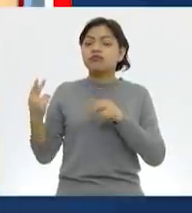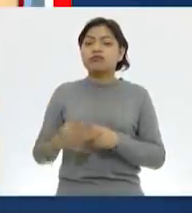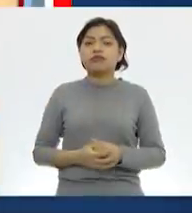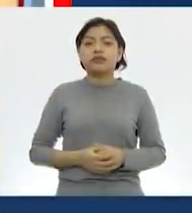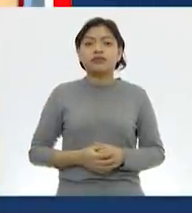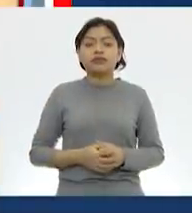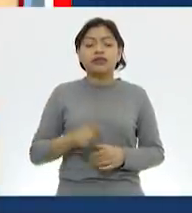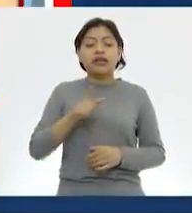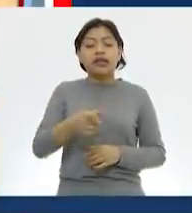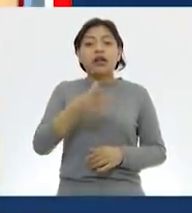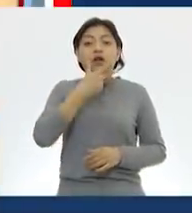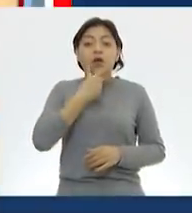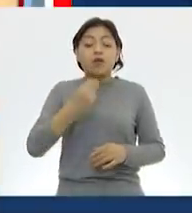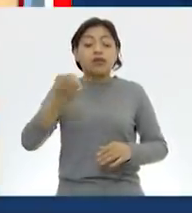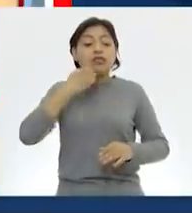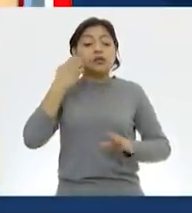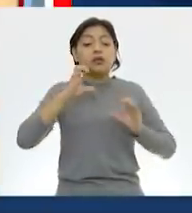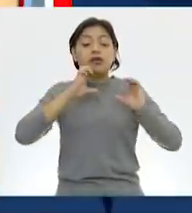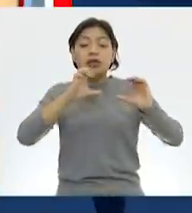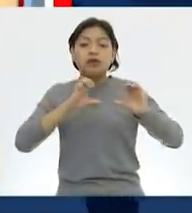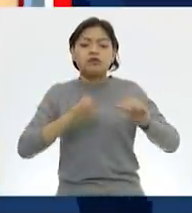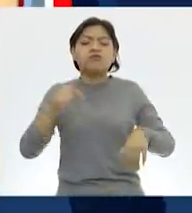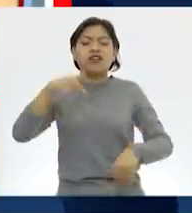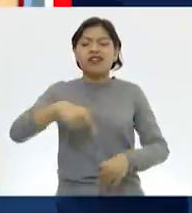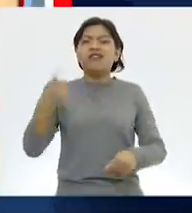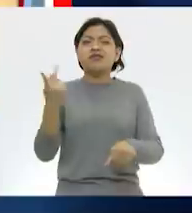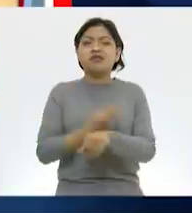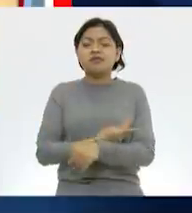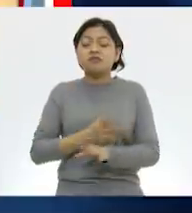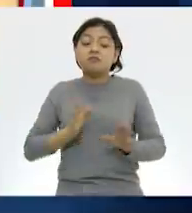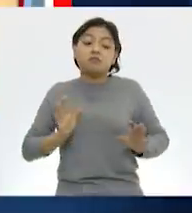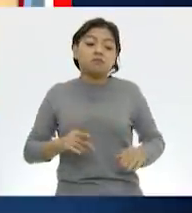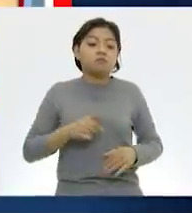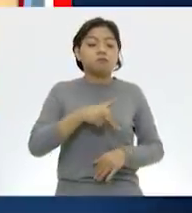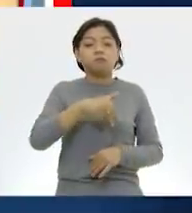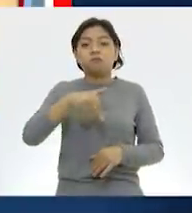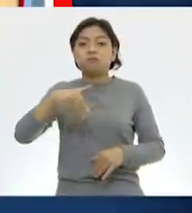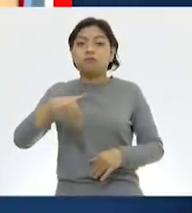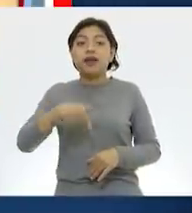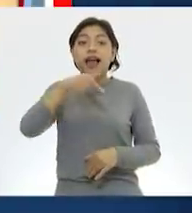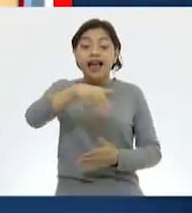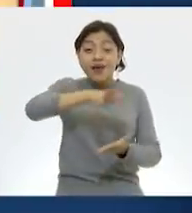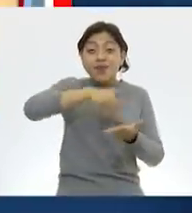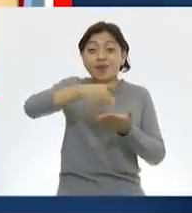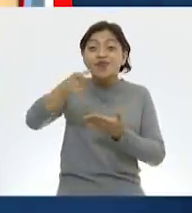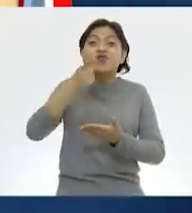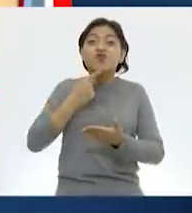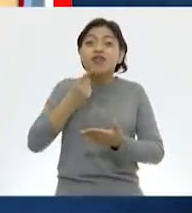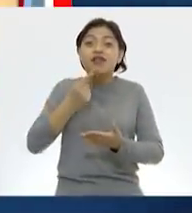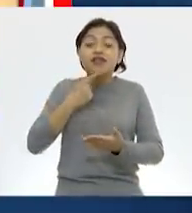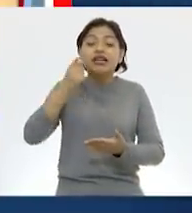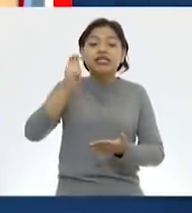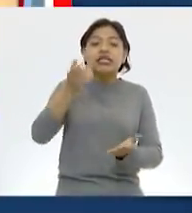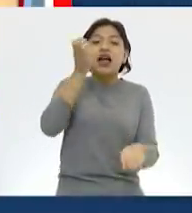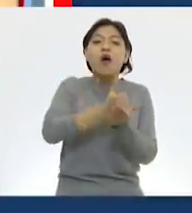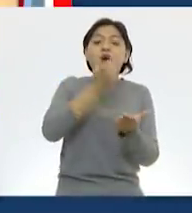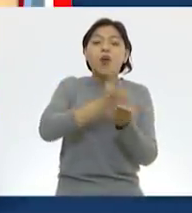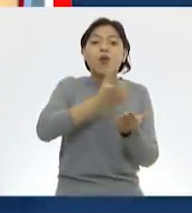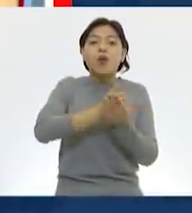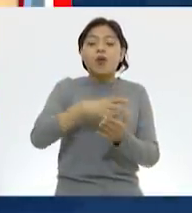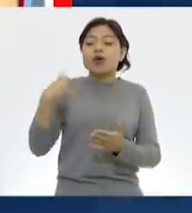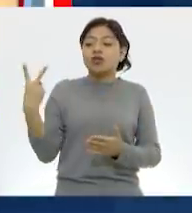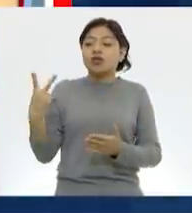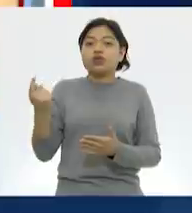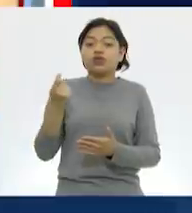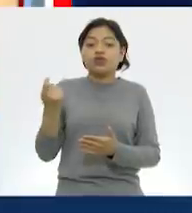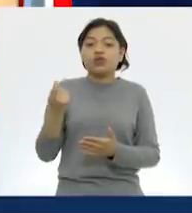dijo extrañado don Chuy. Caminó lentamente hacia las bancas. La tinta roja señalaba hacia los cuadernos de Mariano y Roberto